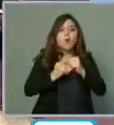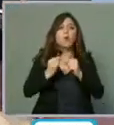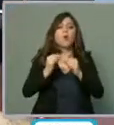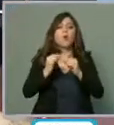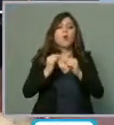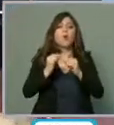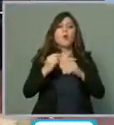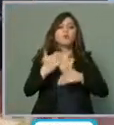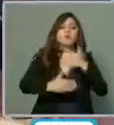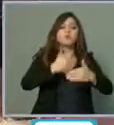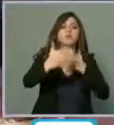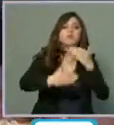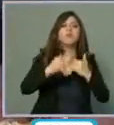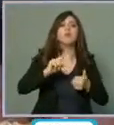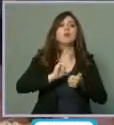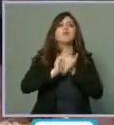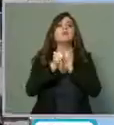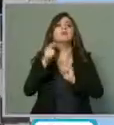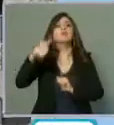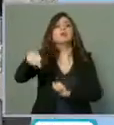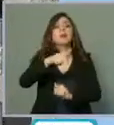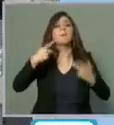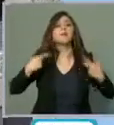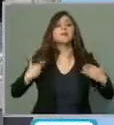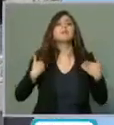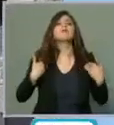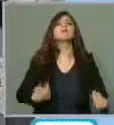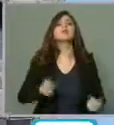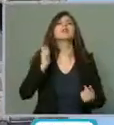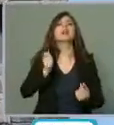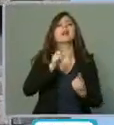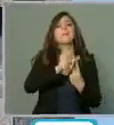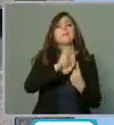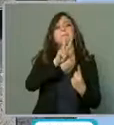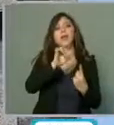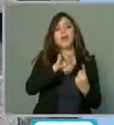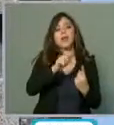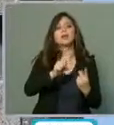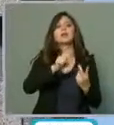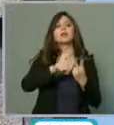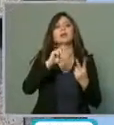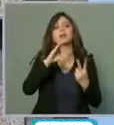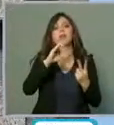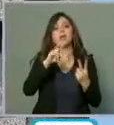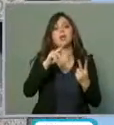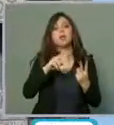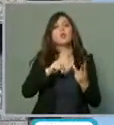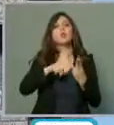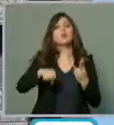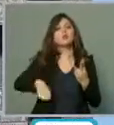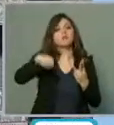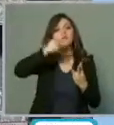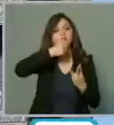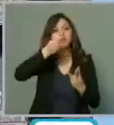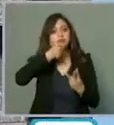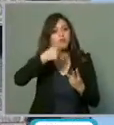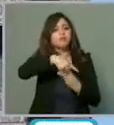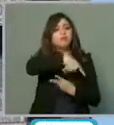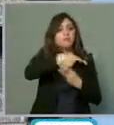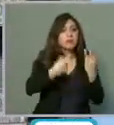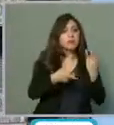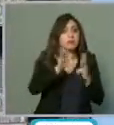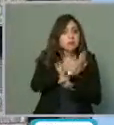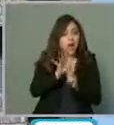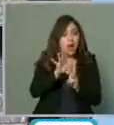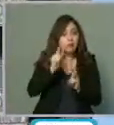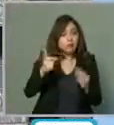de comprensión de lo que es la vejez, la senectud, la ancianidad. Y en la medida que vayamos aprendiendo más y vayamos estando en